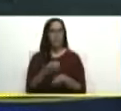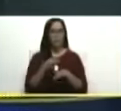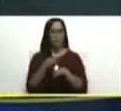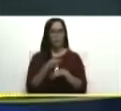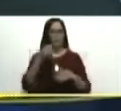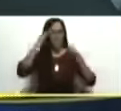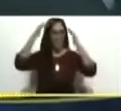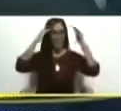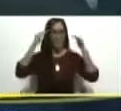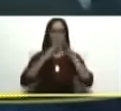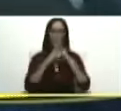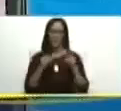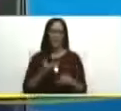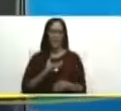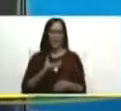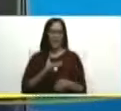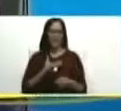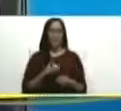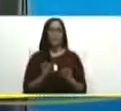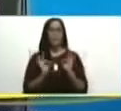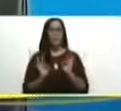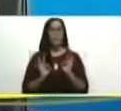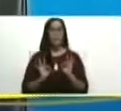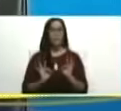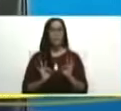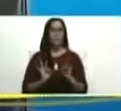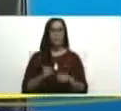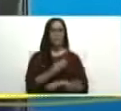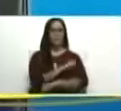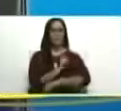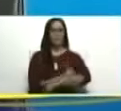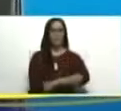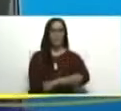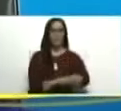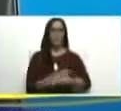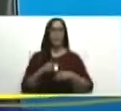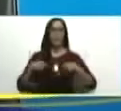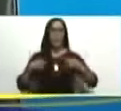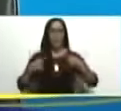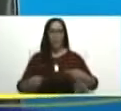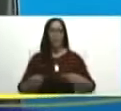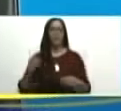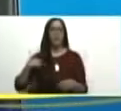todos los alcaldes, a la alcaldesa y especialmente al Poder Popular, que ha tenido